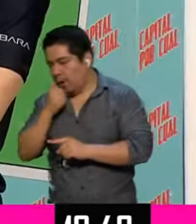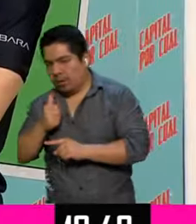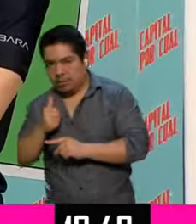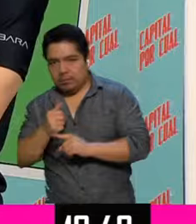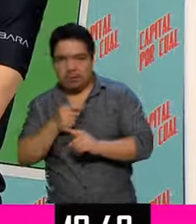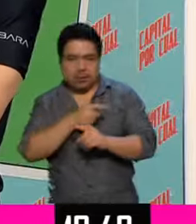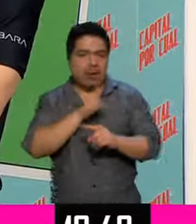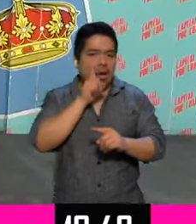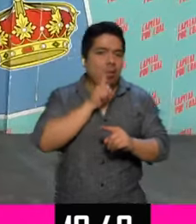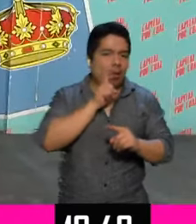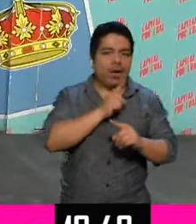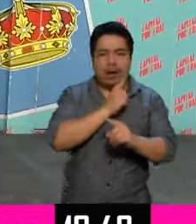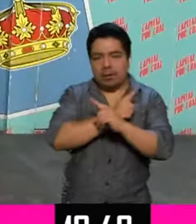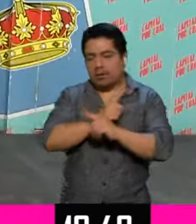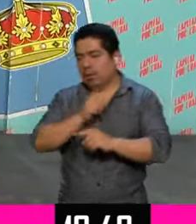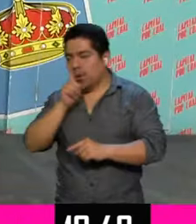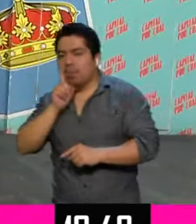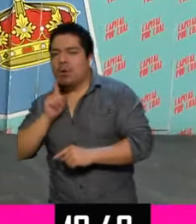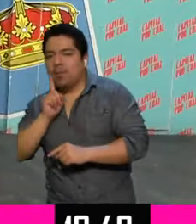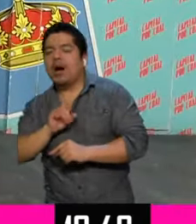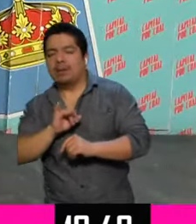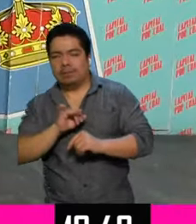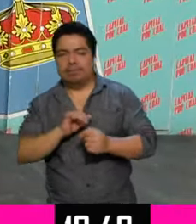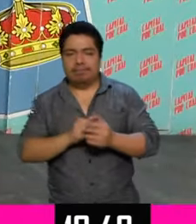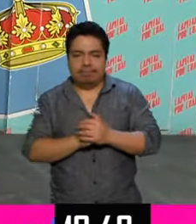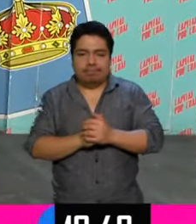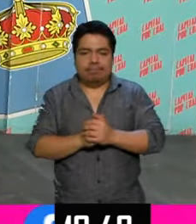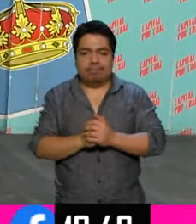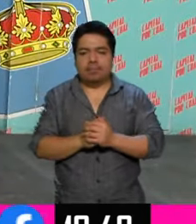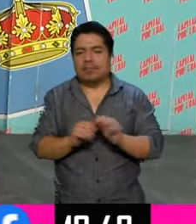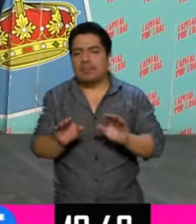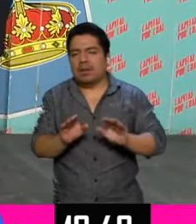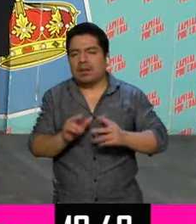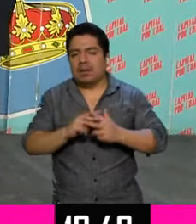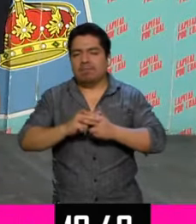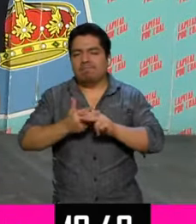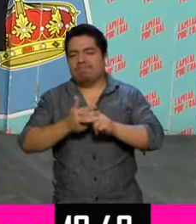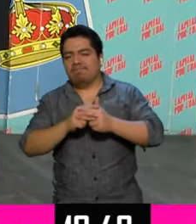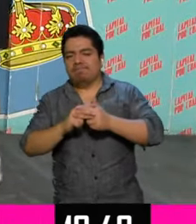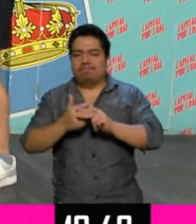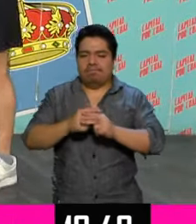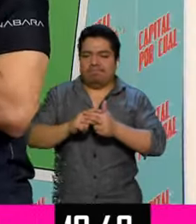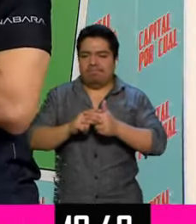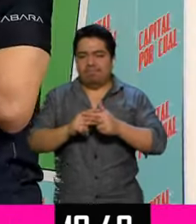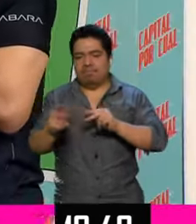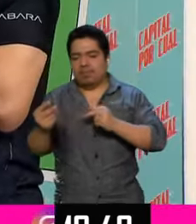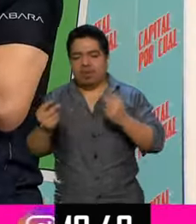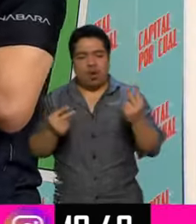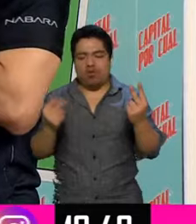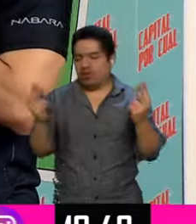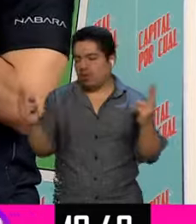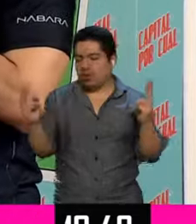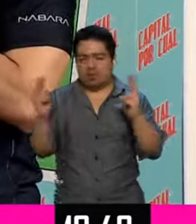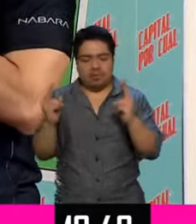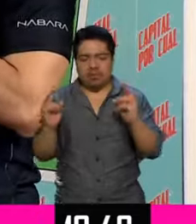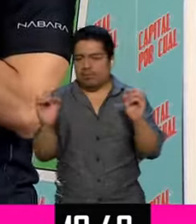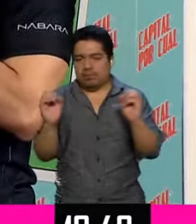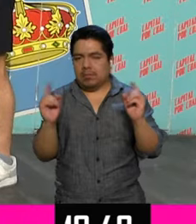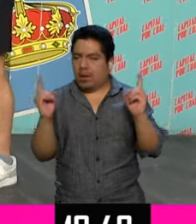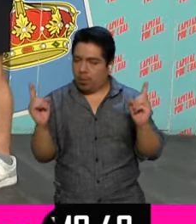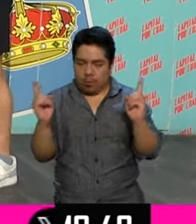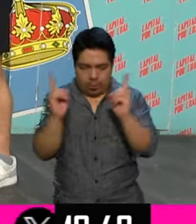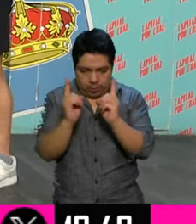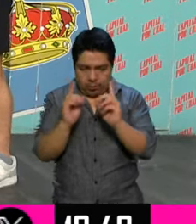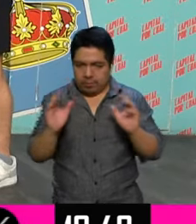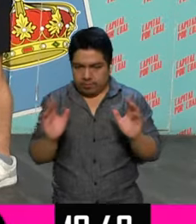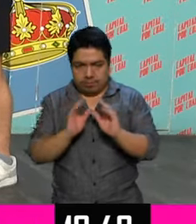nena, con no, la no, nena, sí, con mujeres, como si quiera. Mujeres, sí, sí, sí. Oye, ¿y no es como en la lucha libre que se hacen así dos contra dos y no, eso? No, no, no,